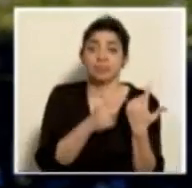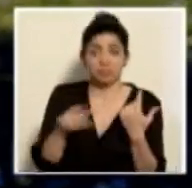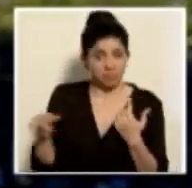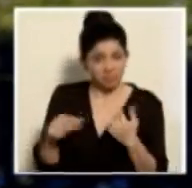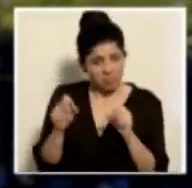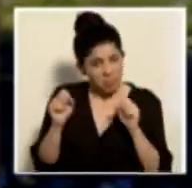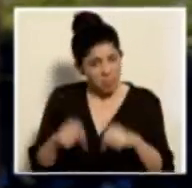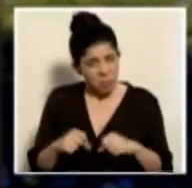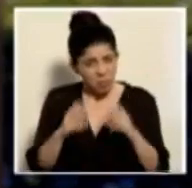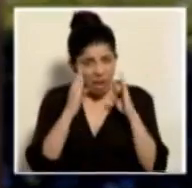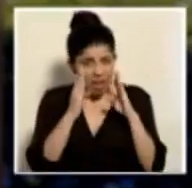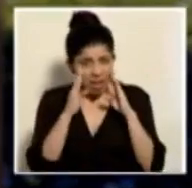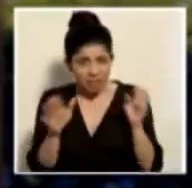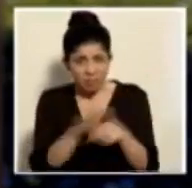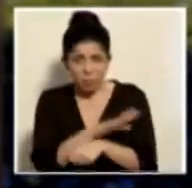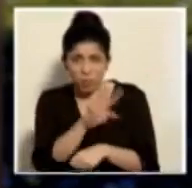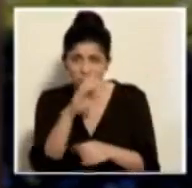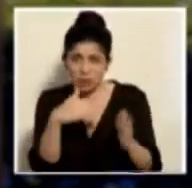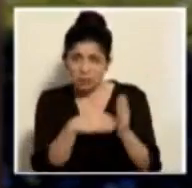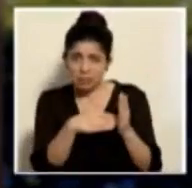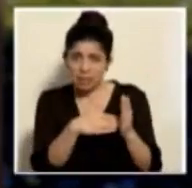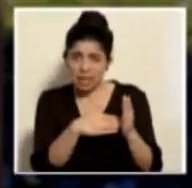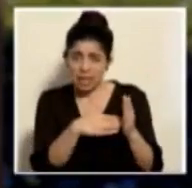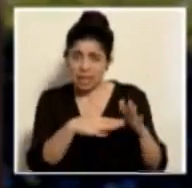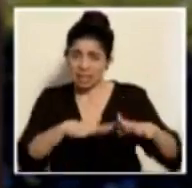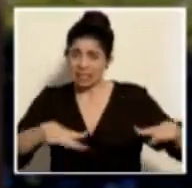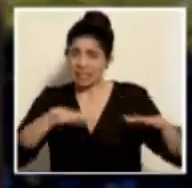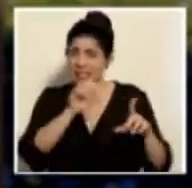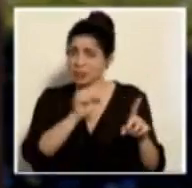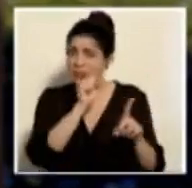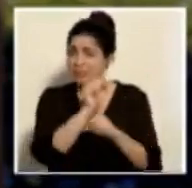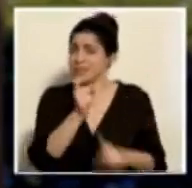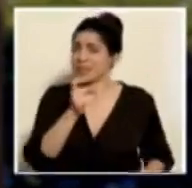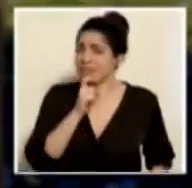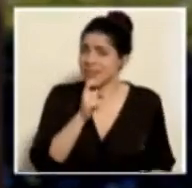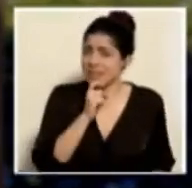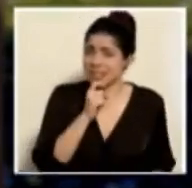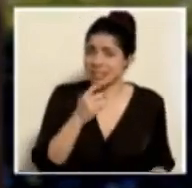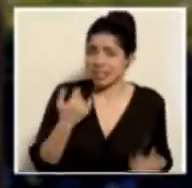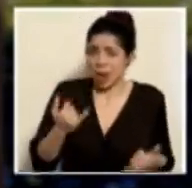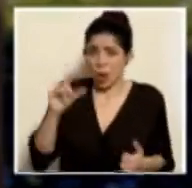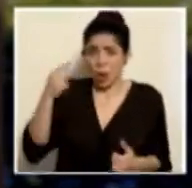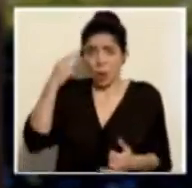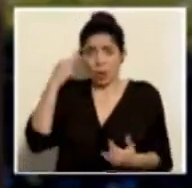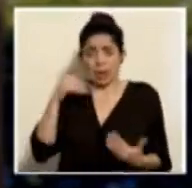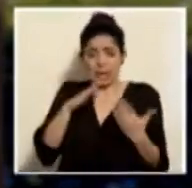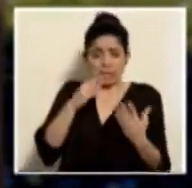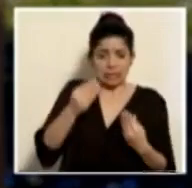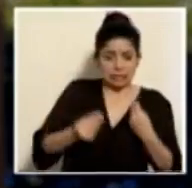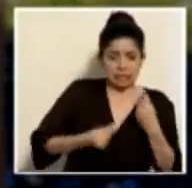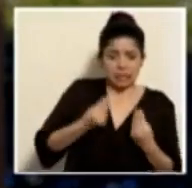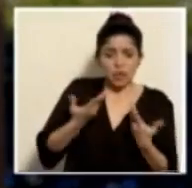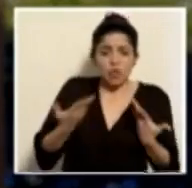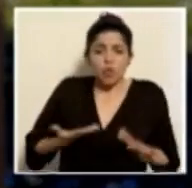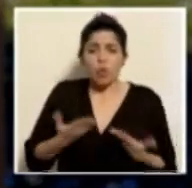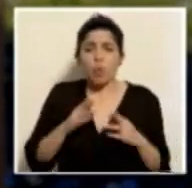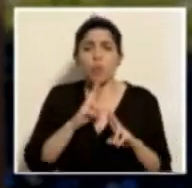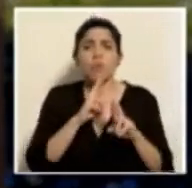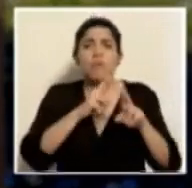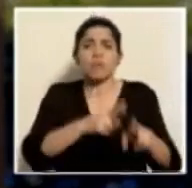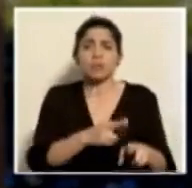capacidad de poder atender a esas 400,000 en ese contexto tan difícil que está enfrentando el gobierno? ¿Qué respuesta se le puede